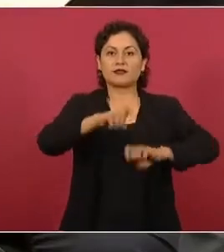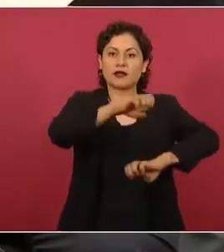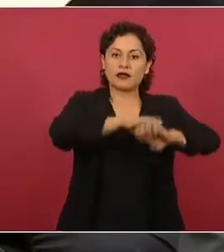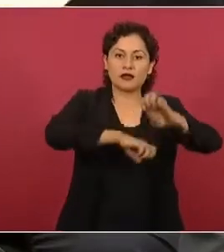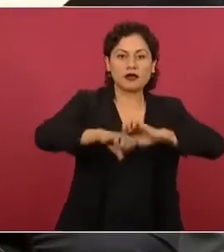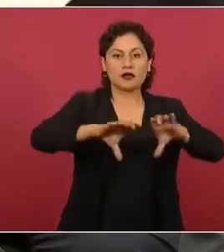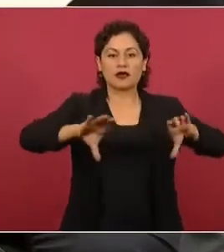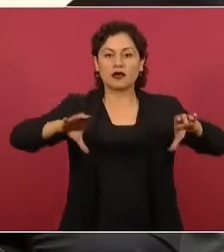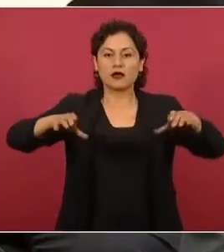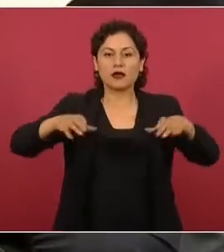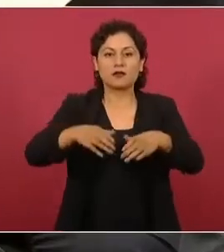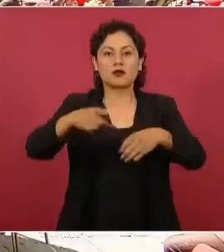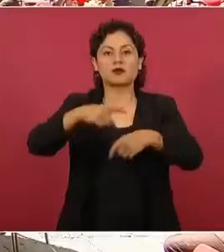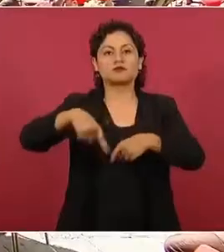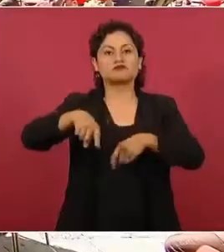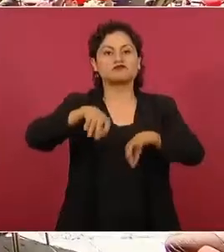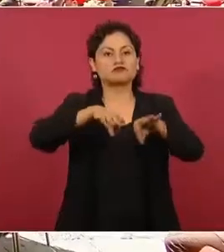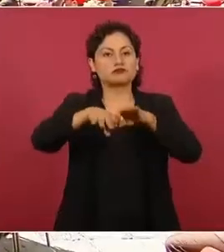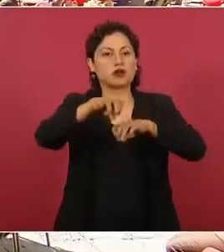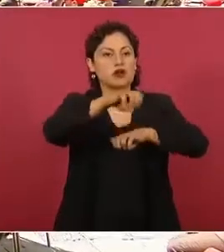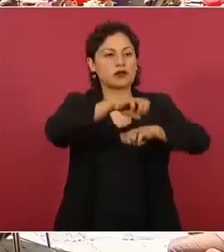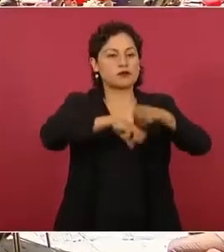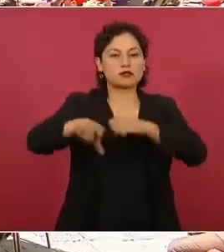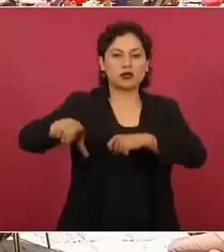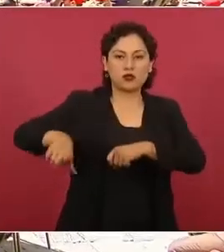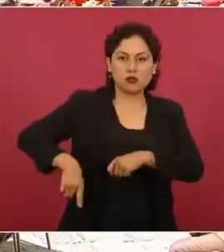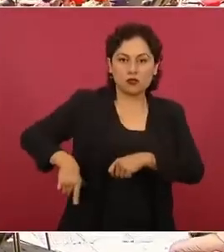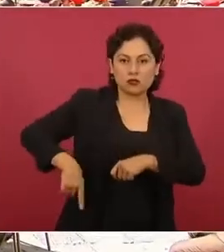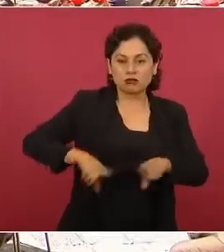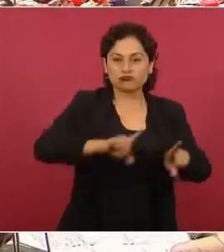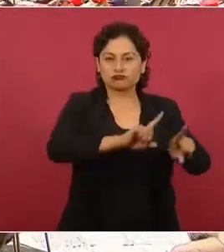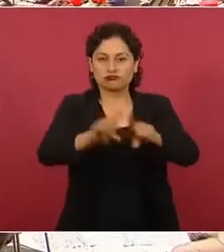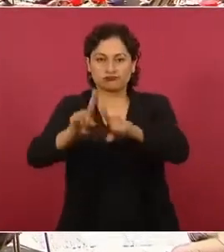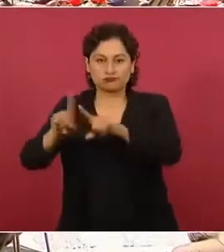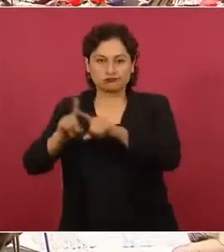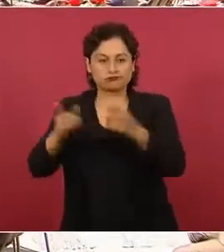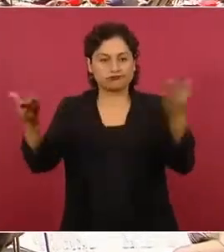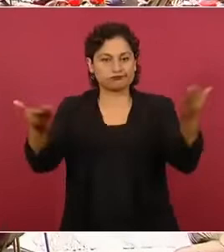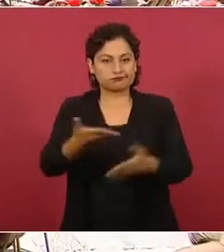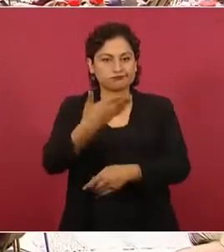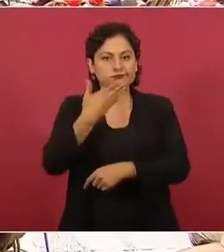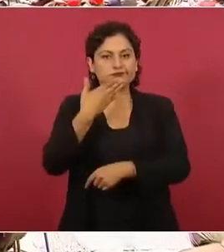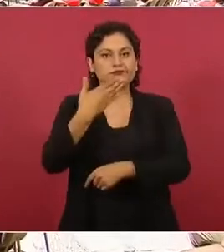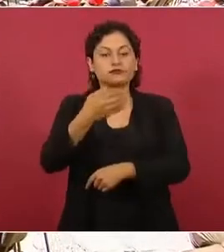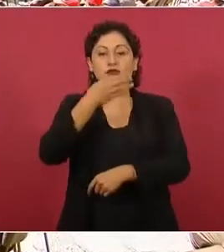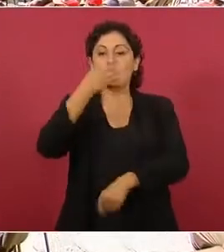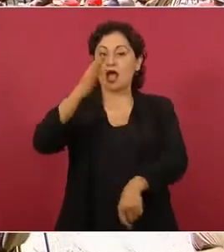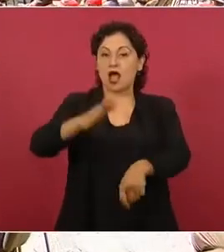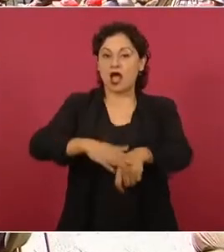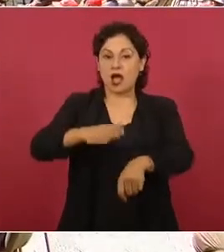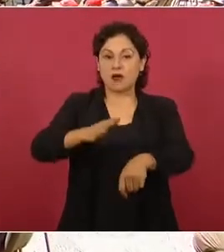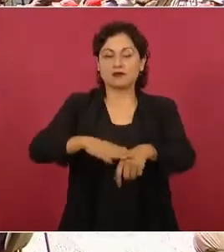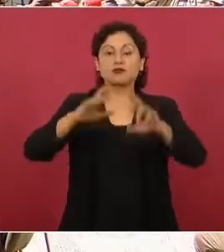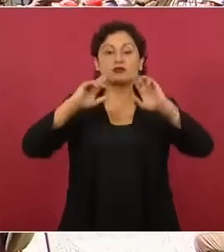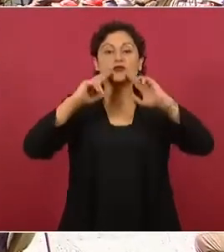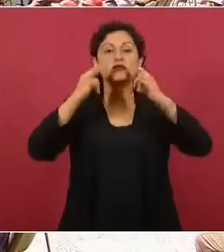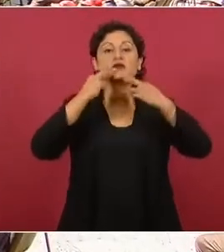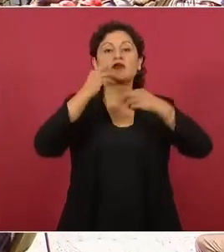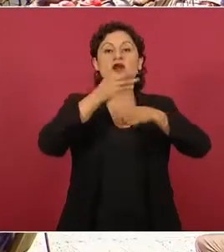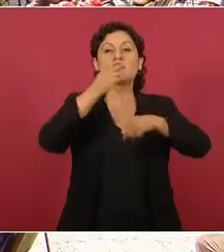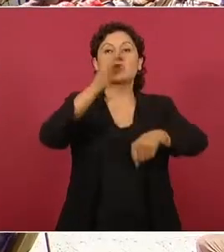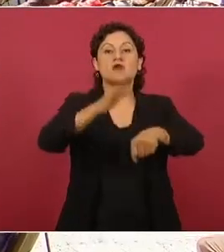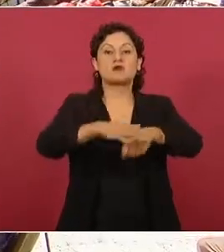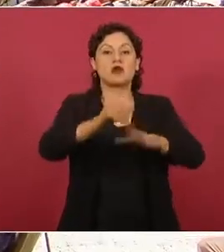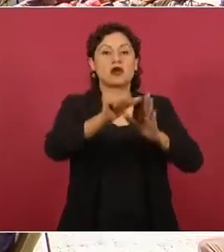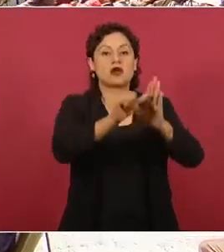trabajadores, empresarial y gobierno. Asimismo, informo que esta sesión ha sido convocada conforme a lo dispuesto al artículo 9